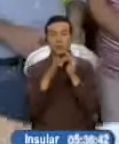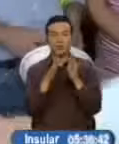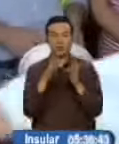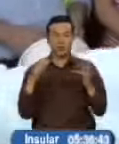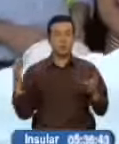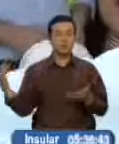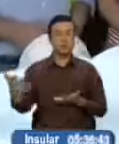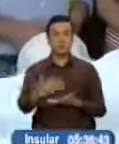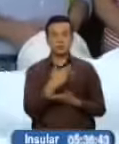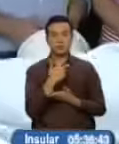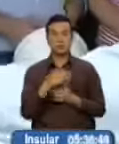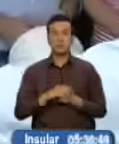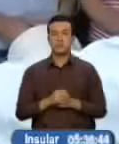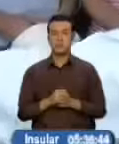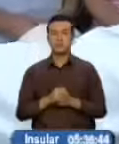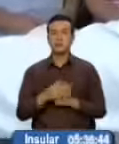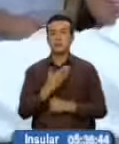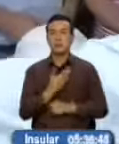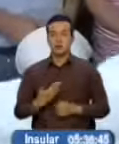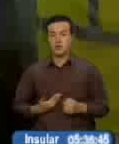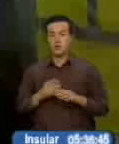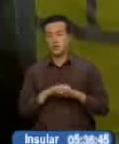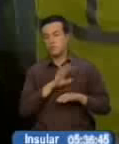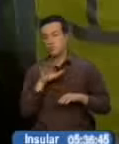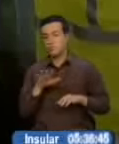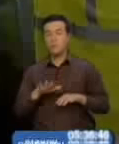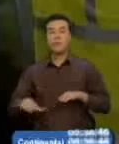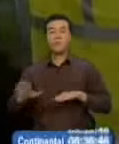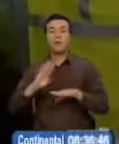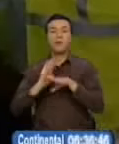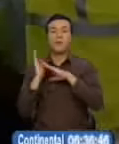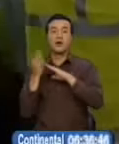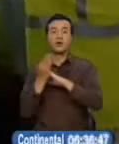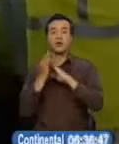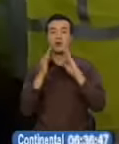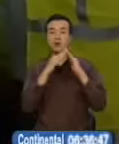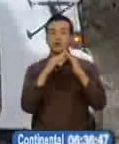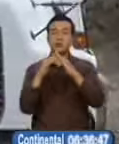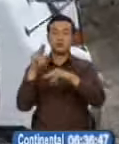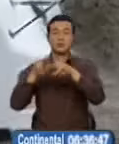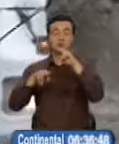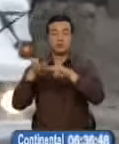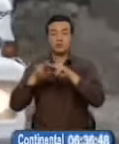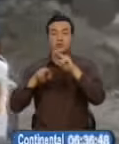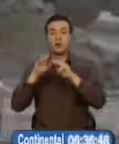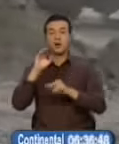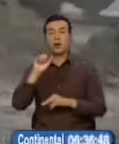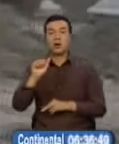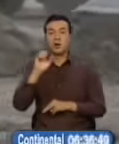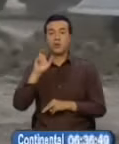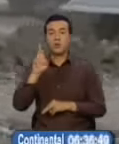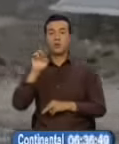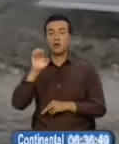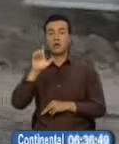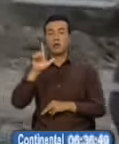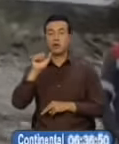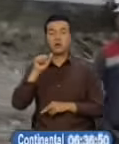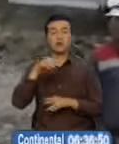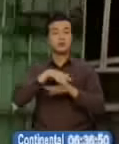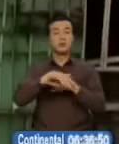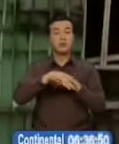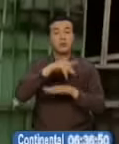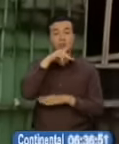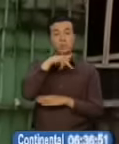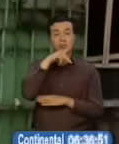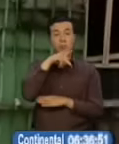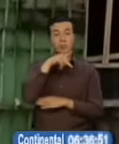López. El recorrido presidencial avanzó a Bahía de Caracas para visitar el conjunto habitacional Acuarelas y en la tarde estuvo en Puerto Viejo en el proyecto Los